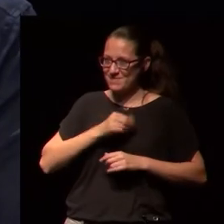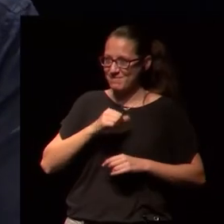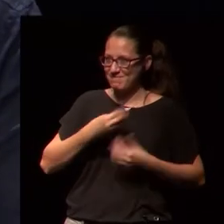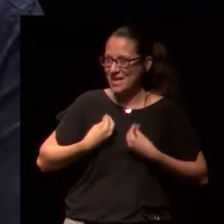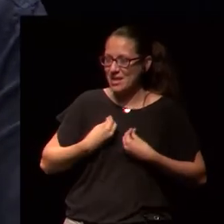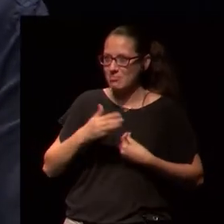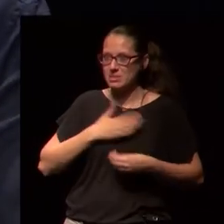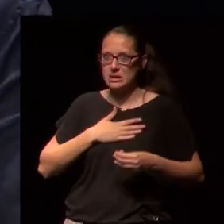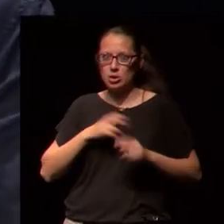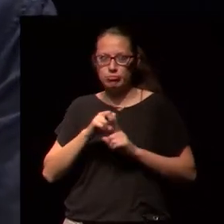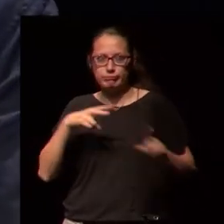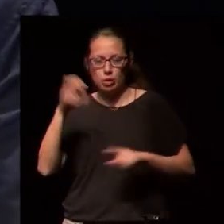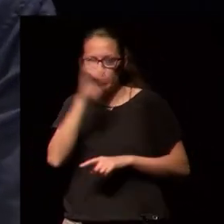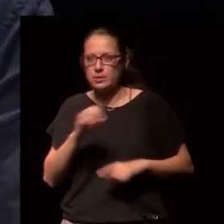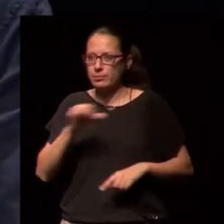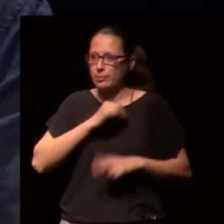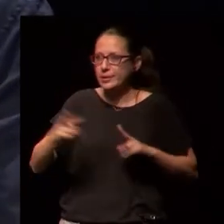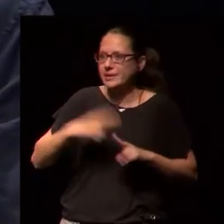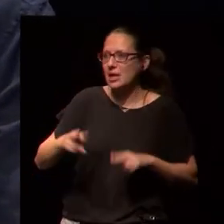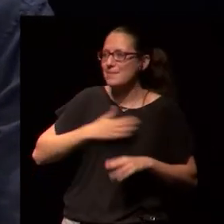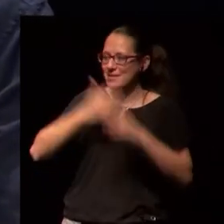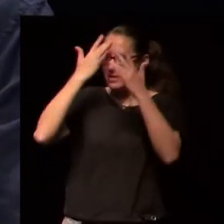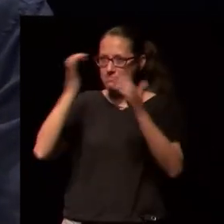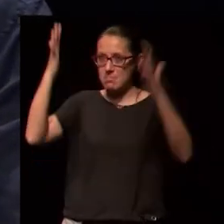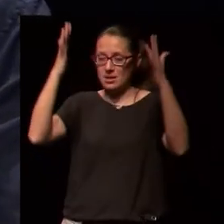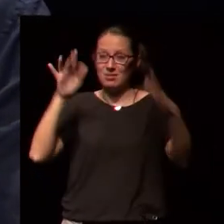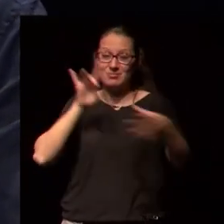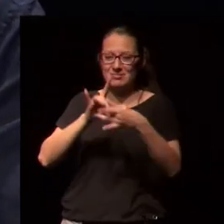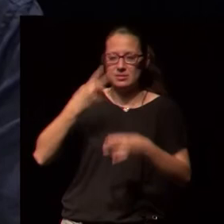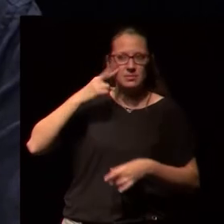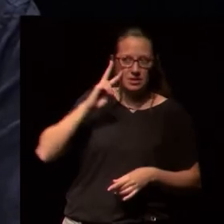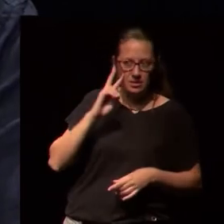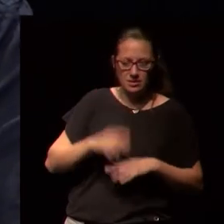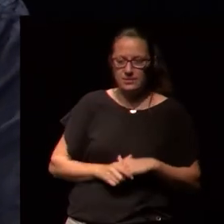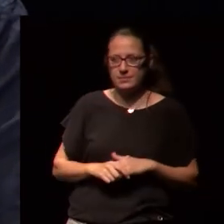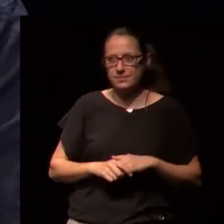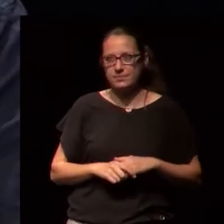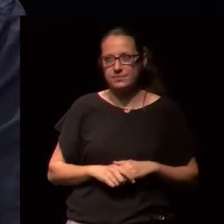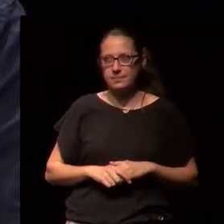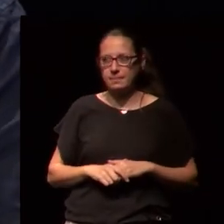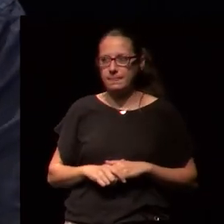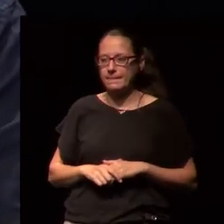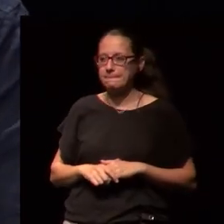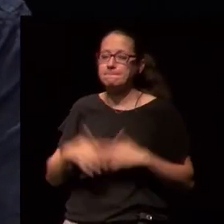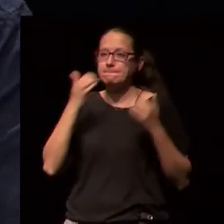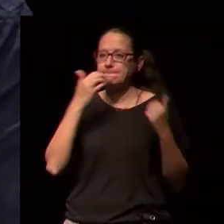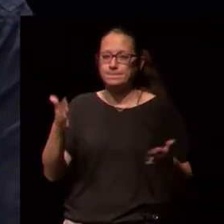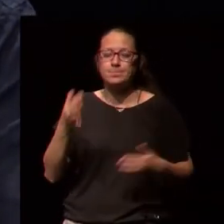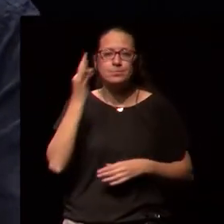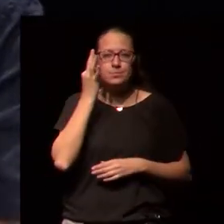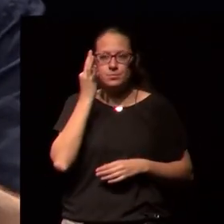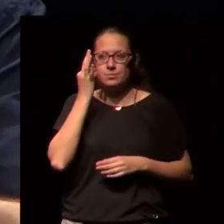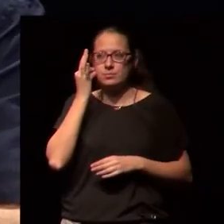su interpretación política, su imaginación de la experiencia como